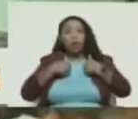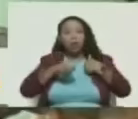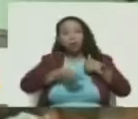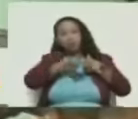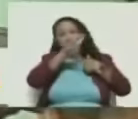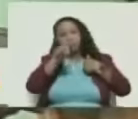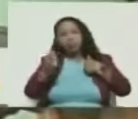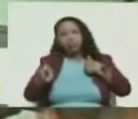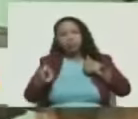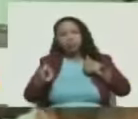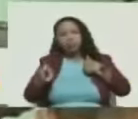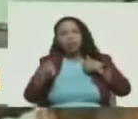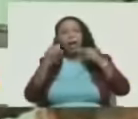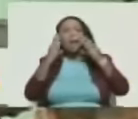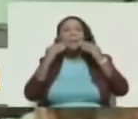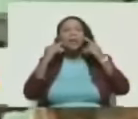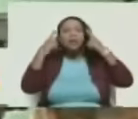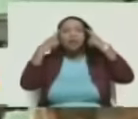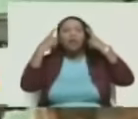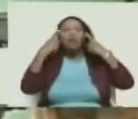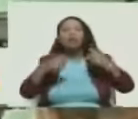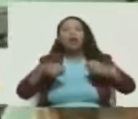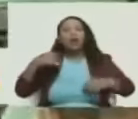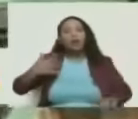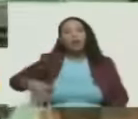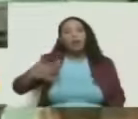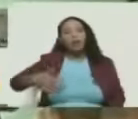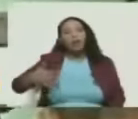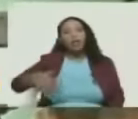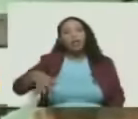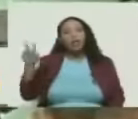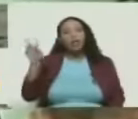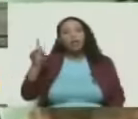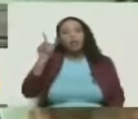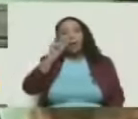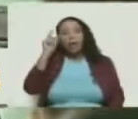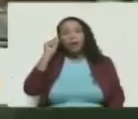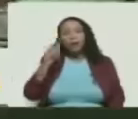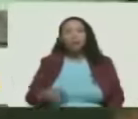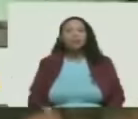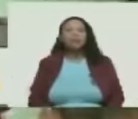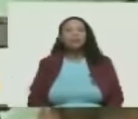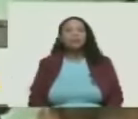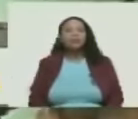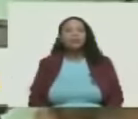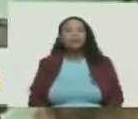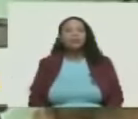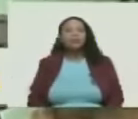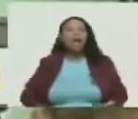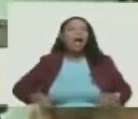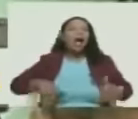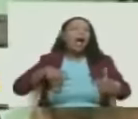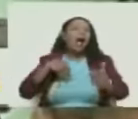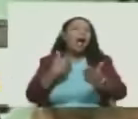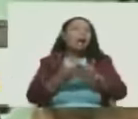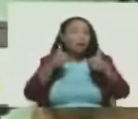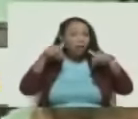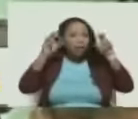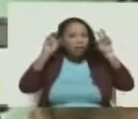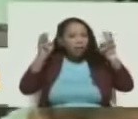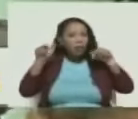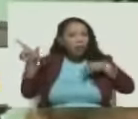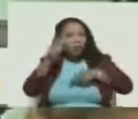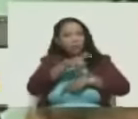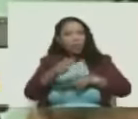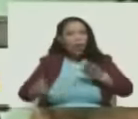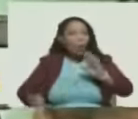como experto en derecho, como venezolano experto en derecho, ¿hasta qué punto las personas que vayan contra